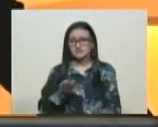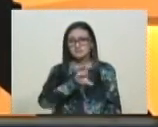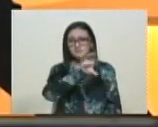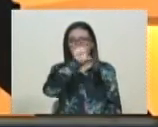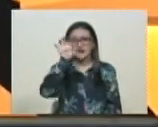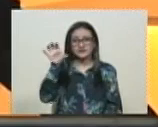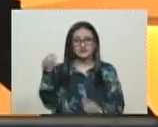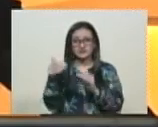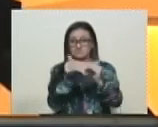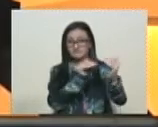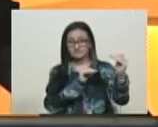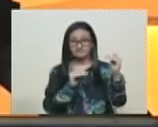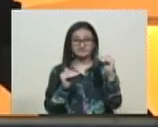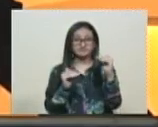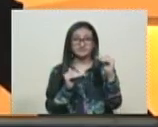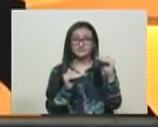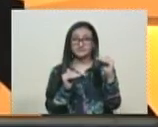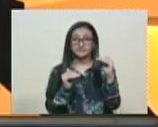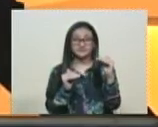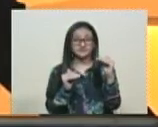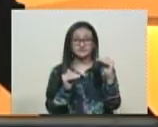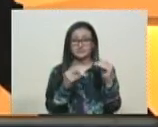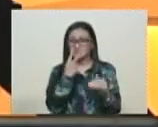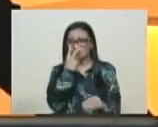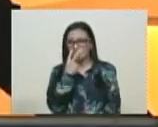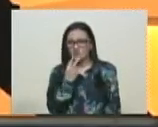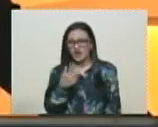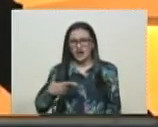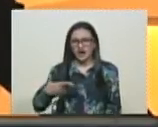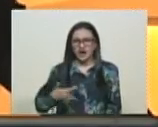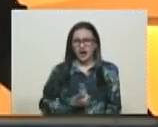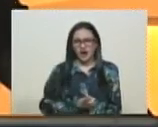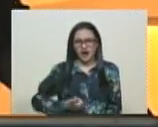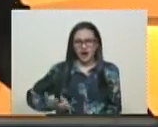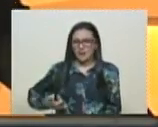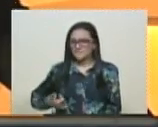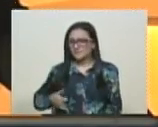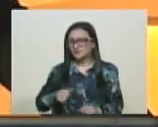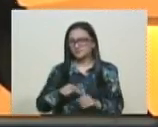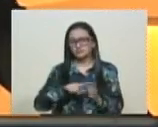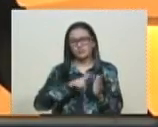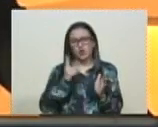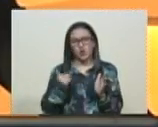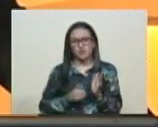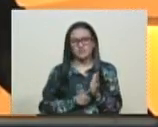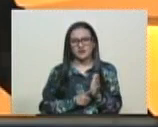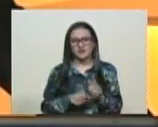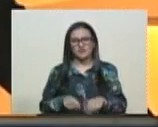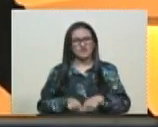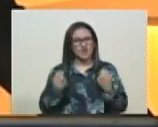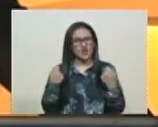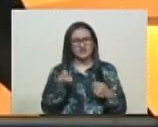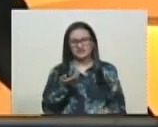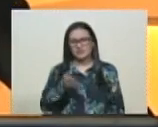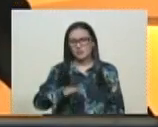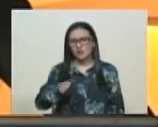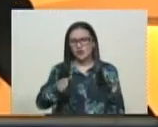más desiguales, donde la pobreza, el hambre cunde por todos lados, la violencia, la